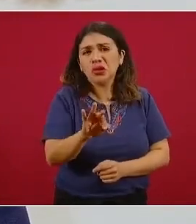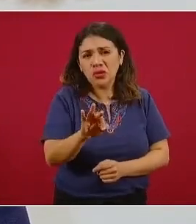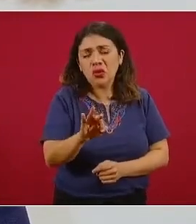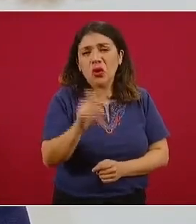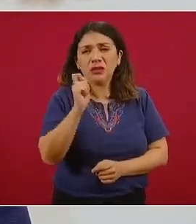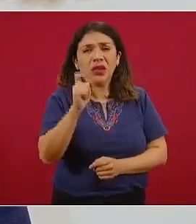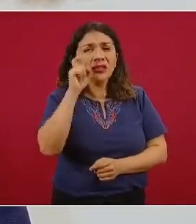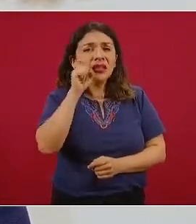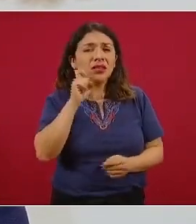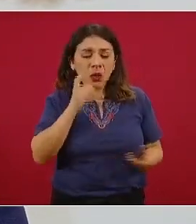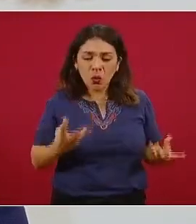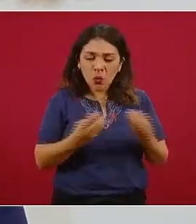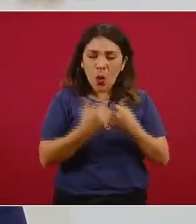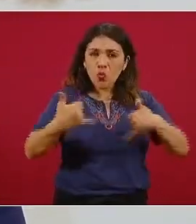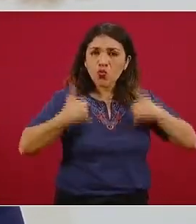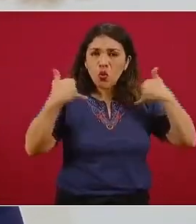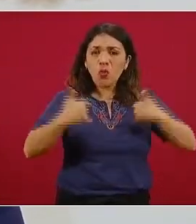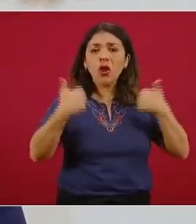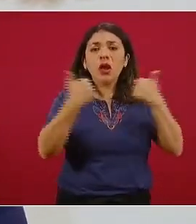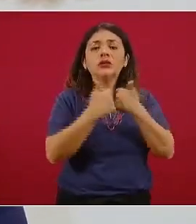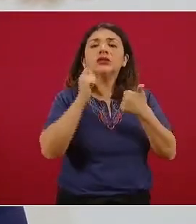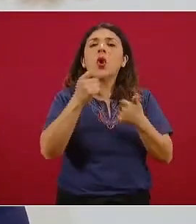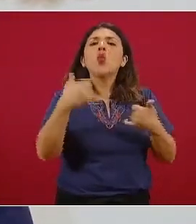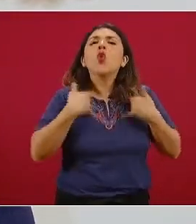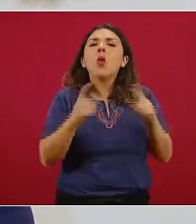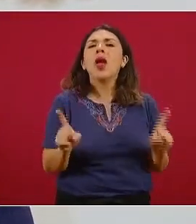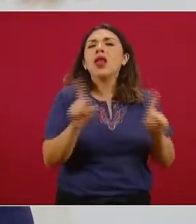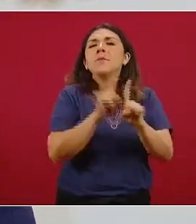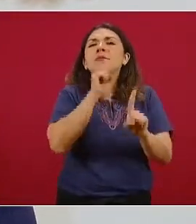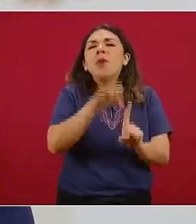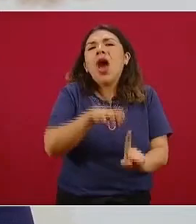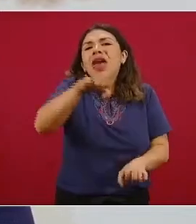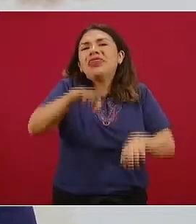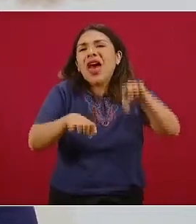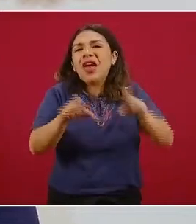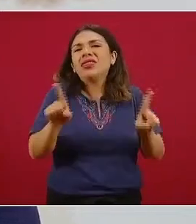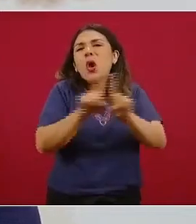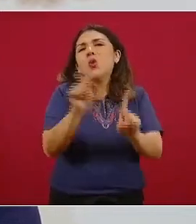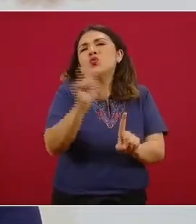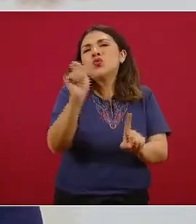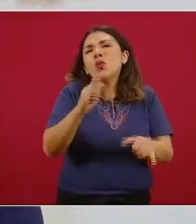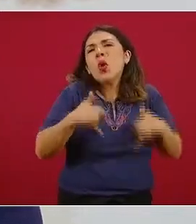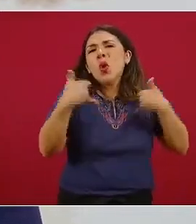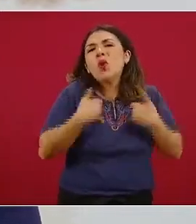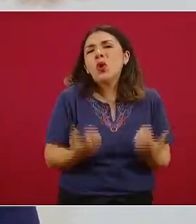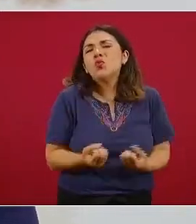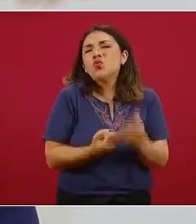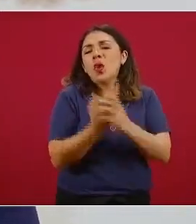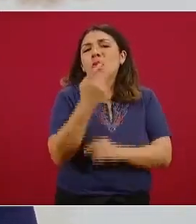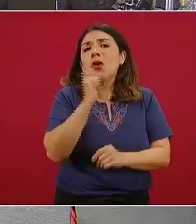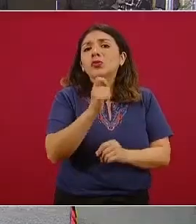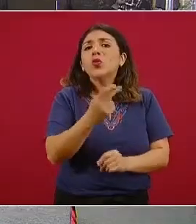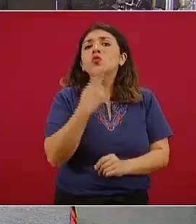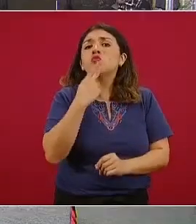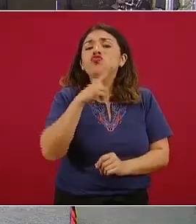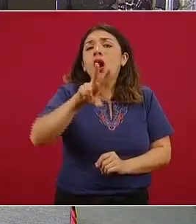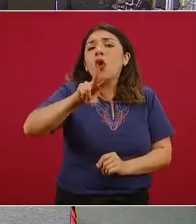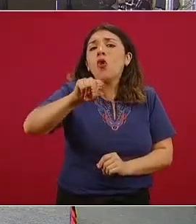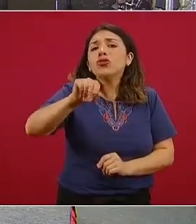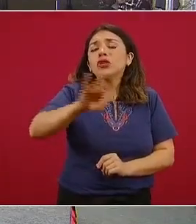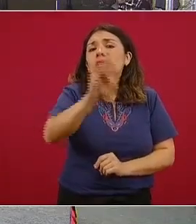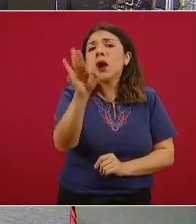las relaciones de las adolescentes son con otro adolescente, en el 70%, ellos utilizan hasta